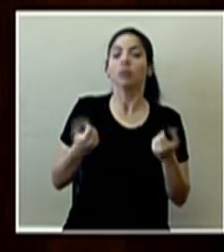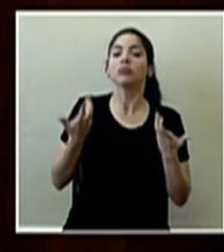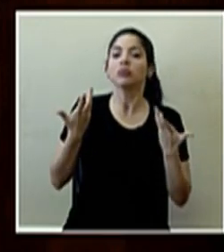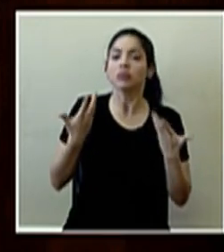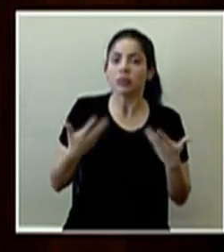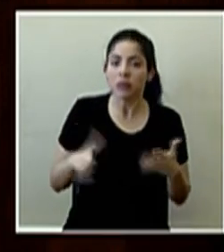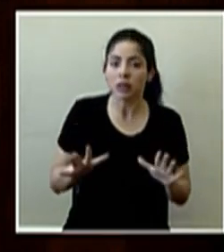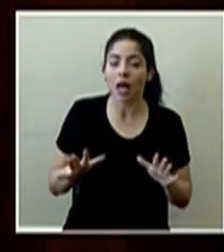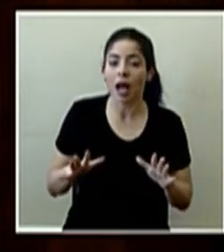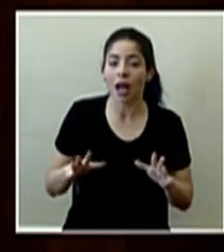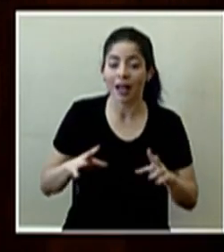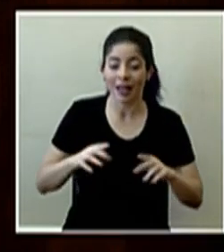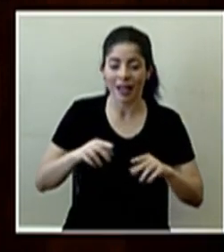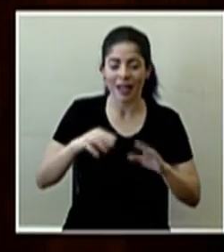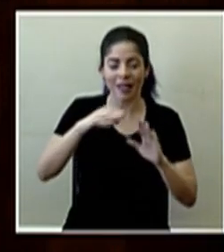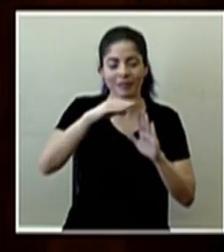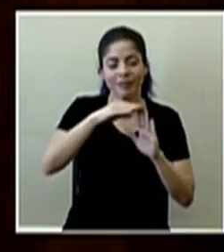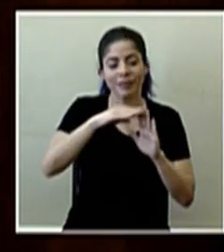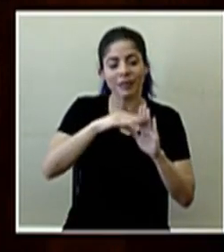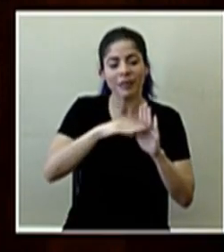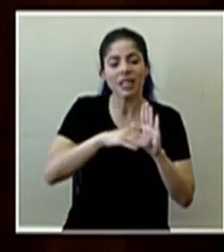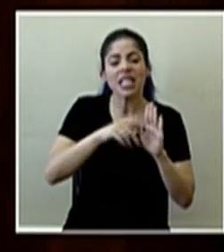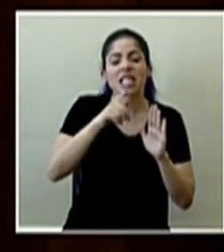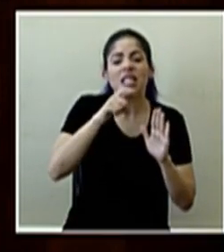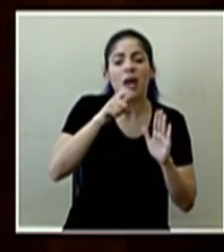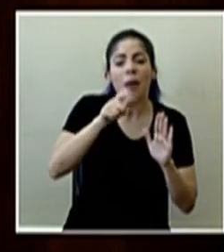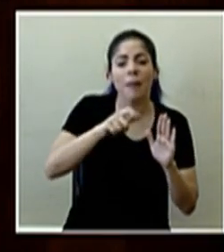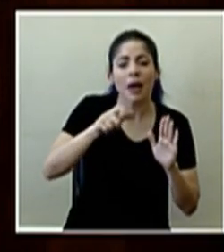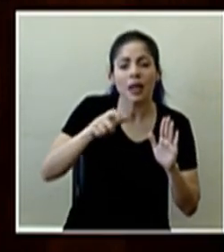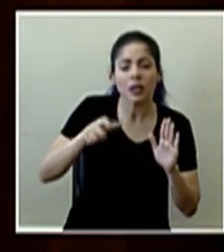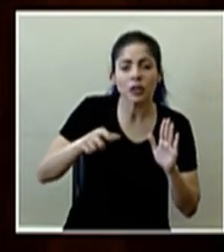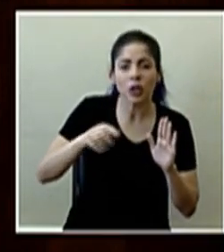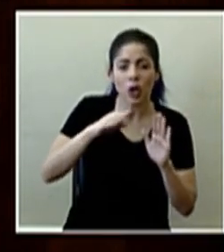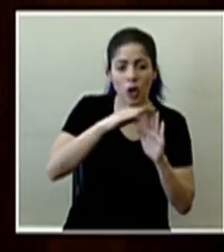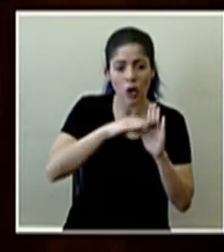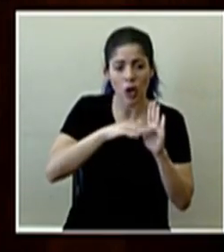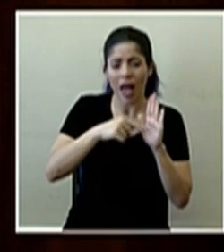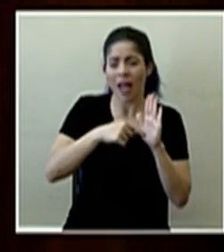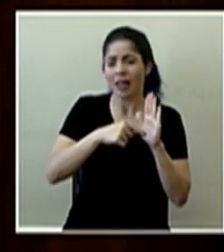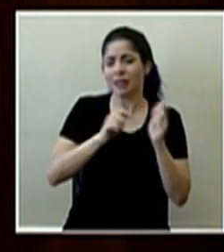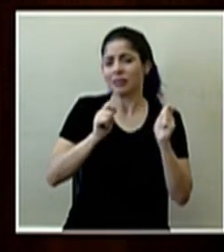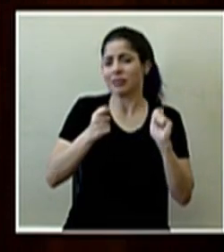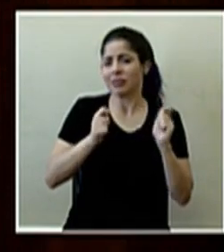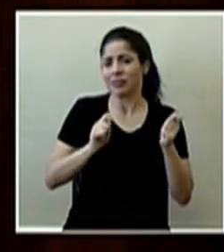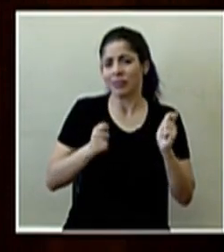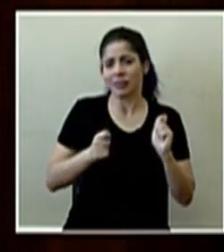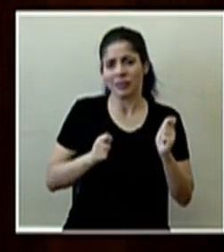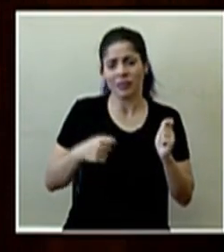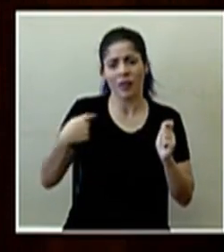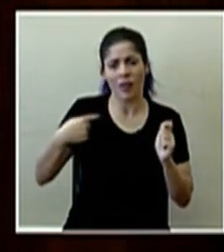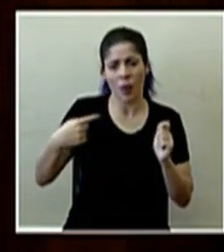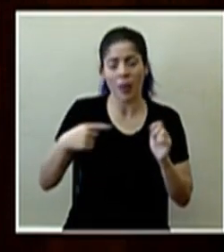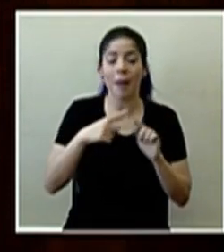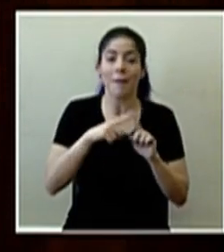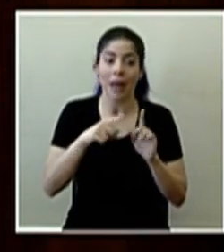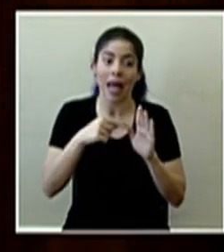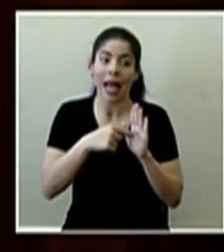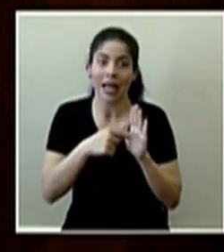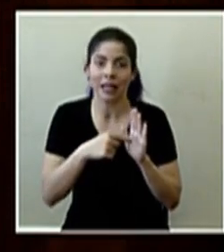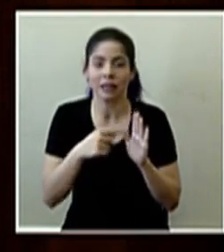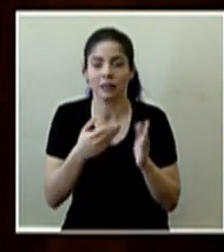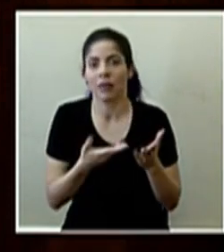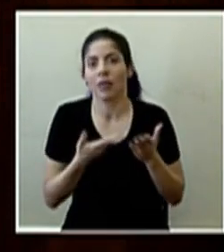amplió la gama de personas y los lineamientos están en constante evolución, pero digamos esto fue una